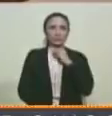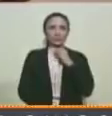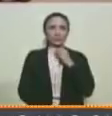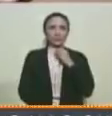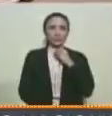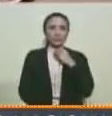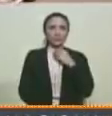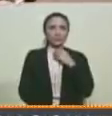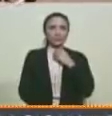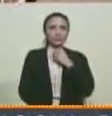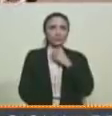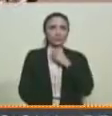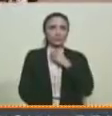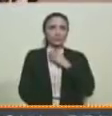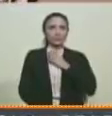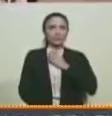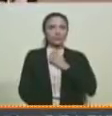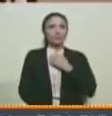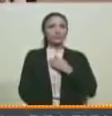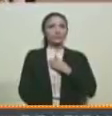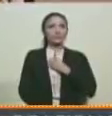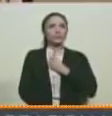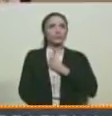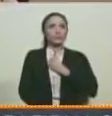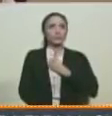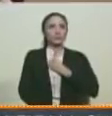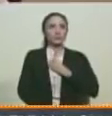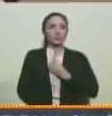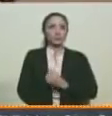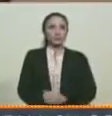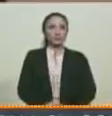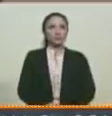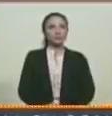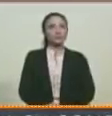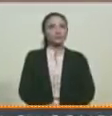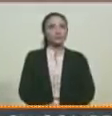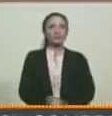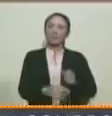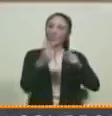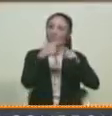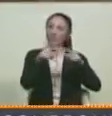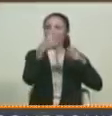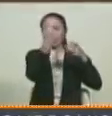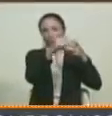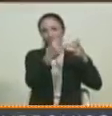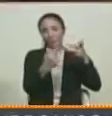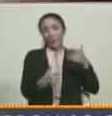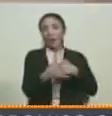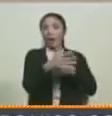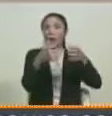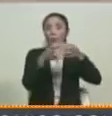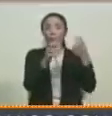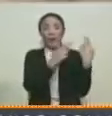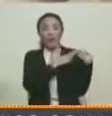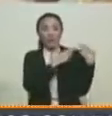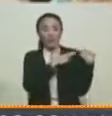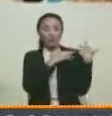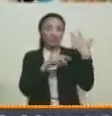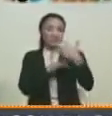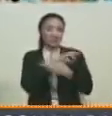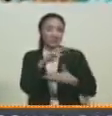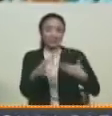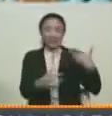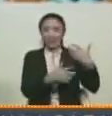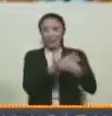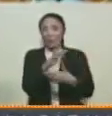Bandera Roja, derivada del MIR, con Américo Silva, gran jefe guerrillero y revolucionario,